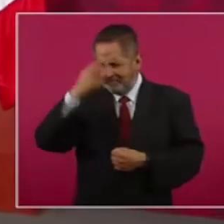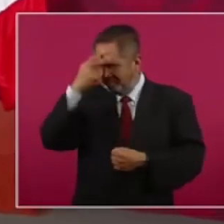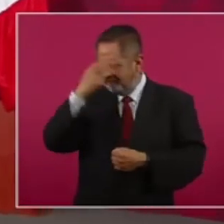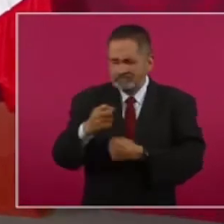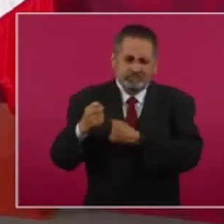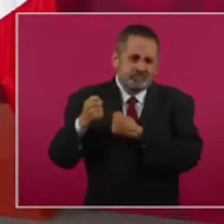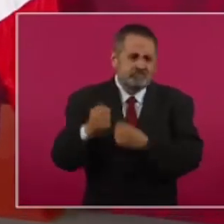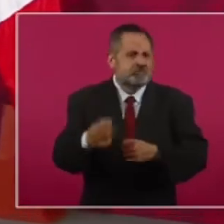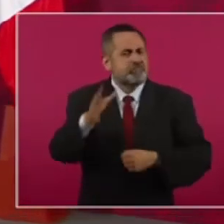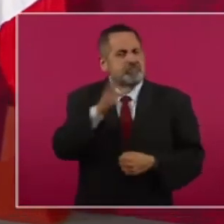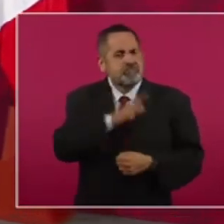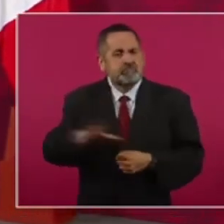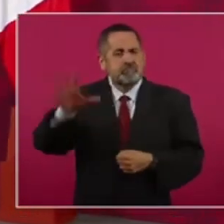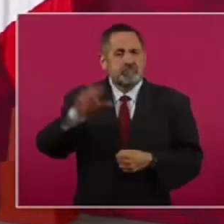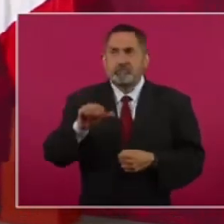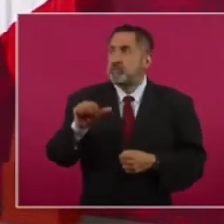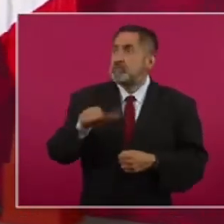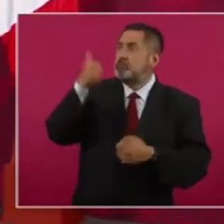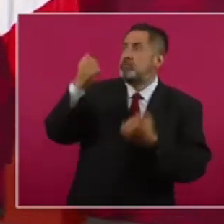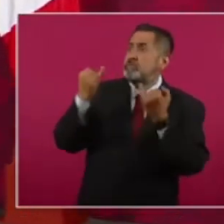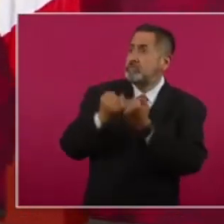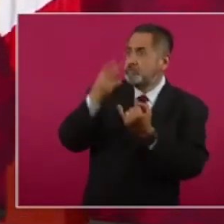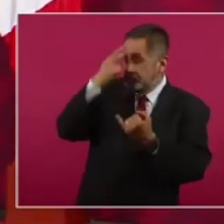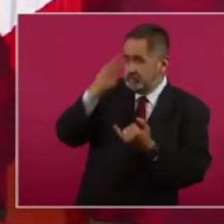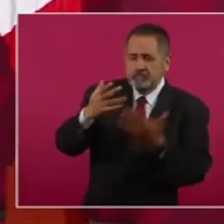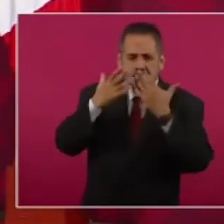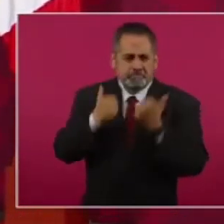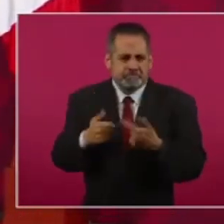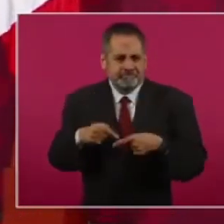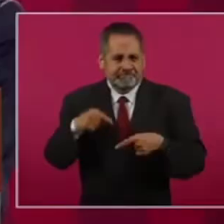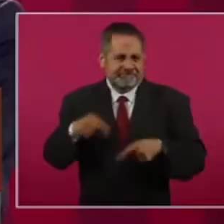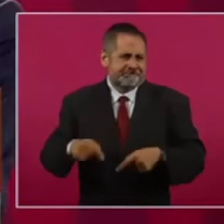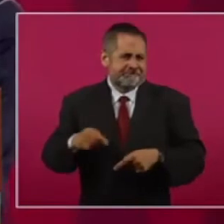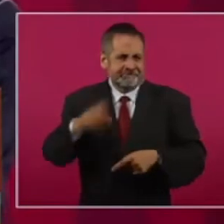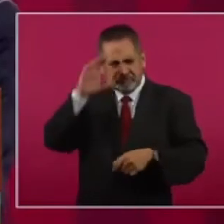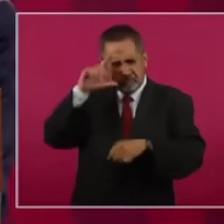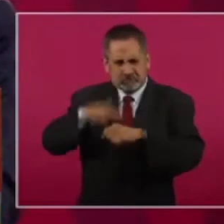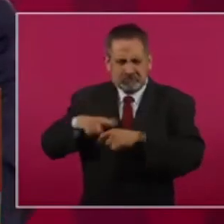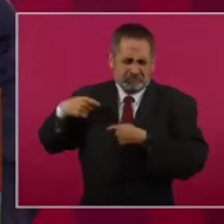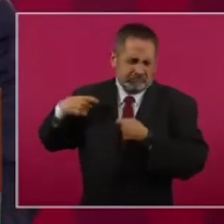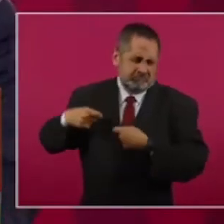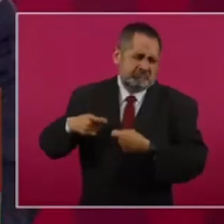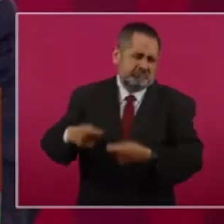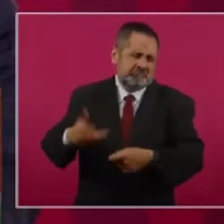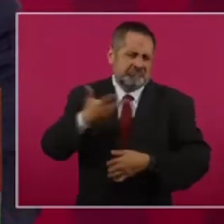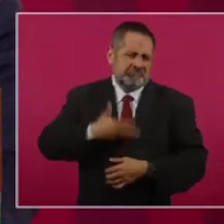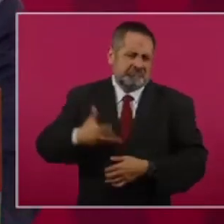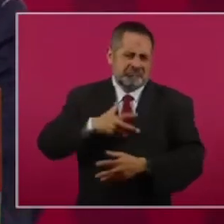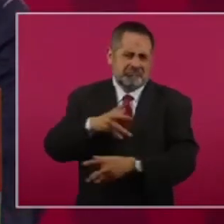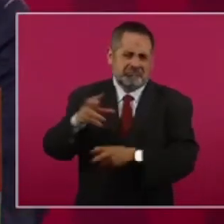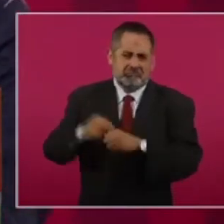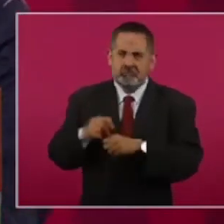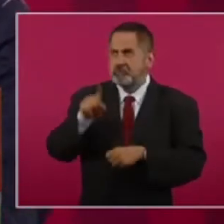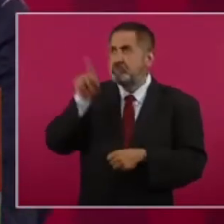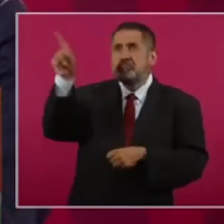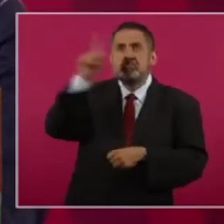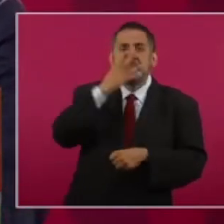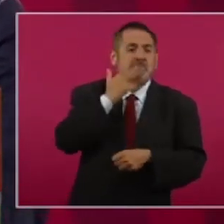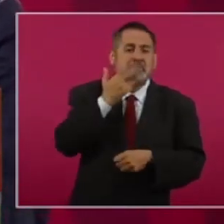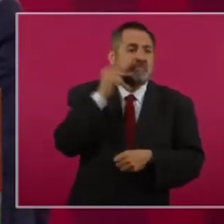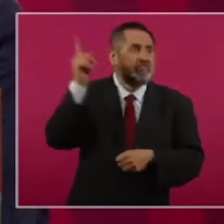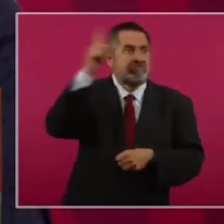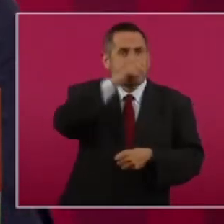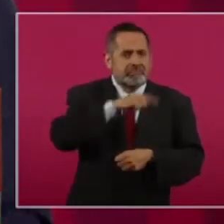es extraordinario, como México no hay dos. La grandeza cultural de México ya la quisieran en otras